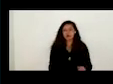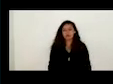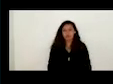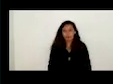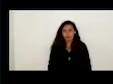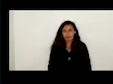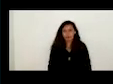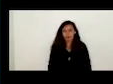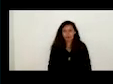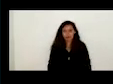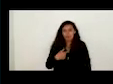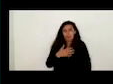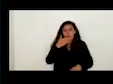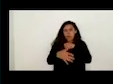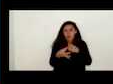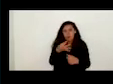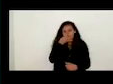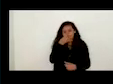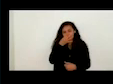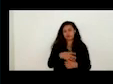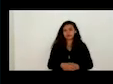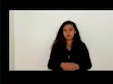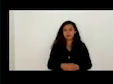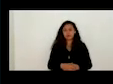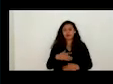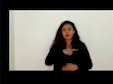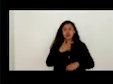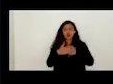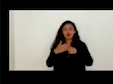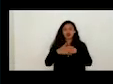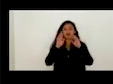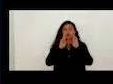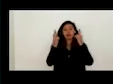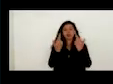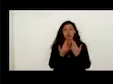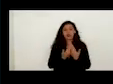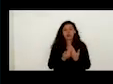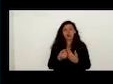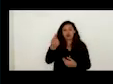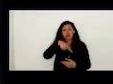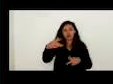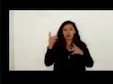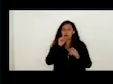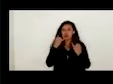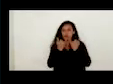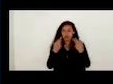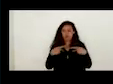Ya casi estoy por terminar y me gustaría que en la siguiente sesión, sí, se van a conectar los mismos,